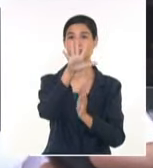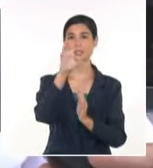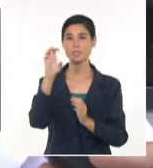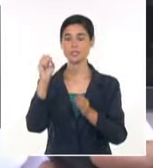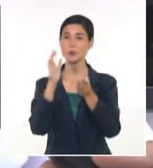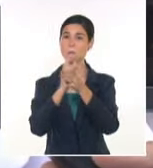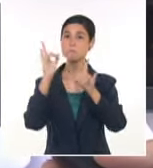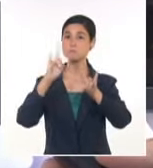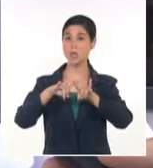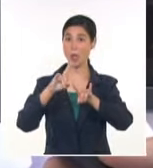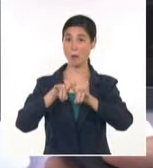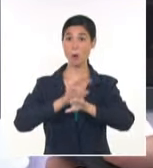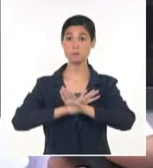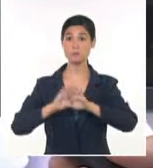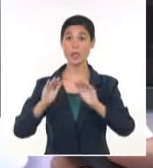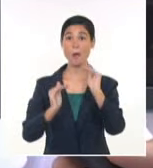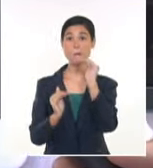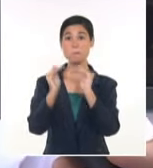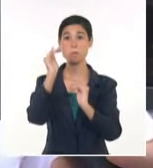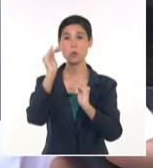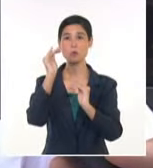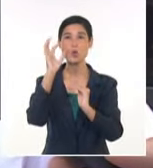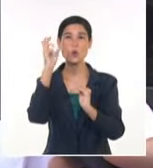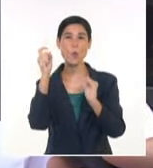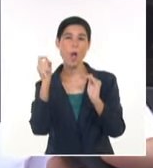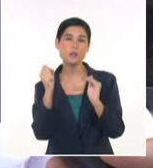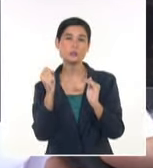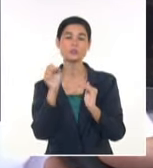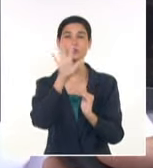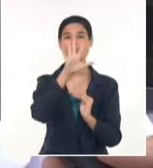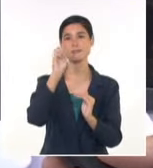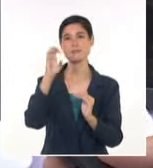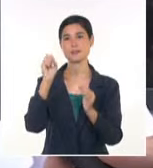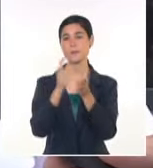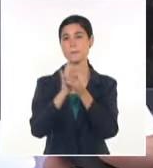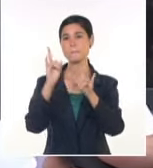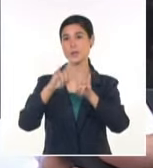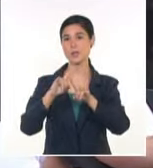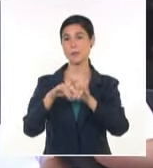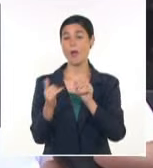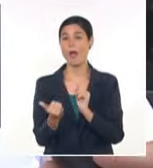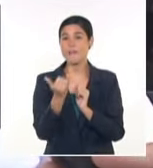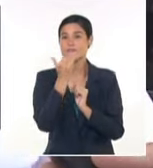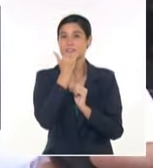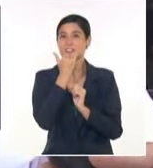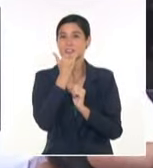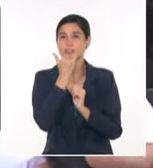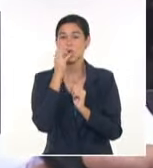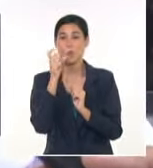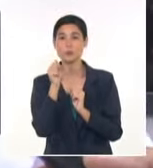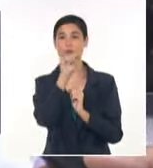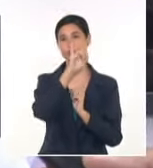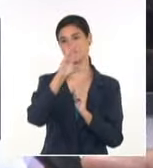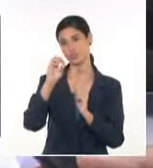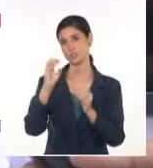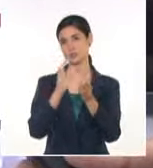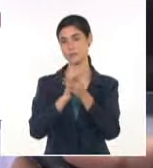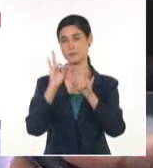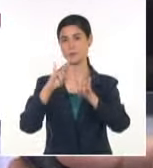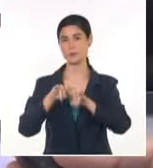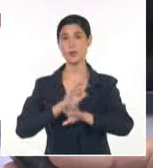demanda pronosticada, eso da 590 megawatts de déficit y una afectación de 660 megawatts. Lo que está marcando en